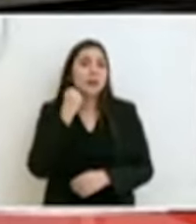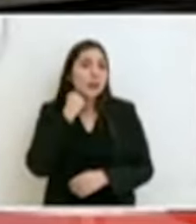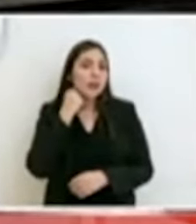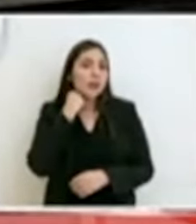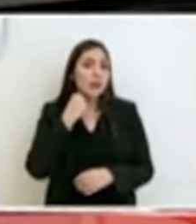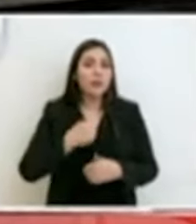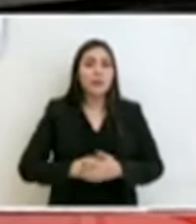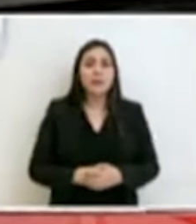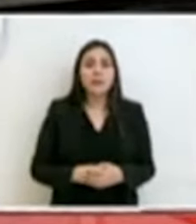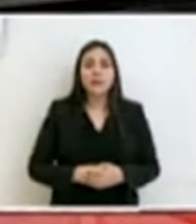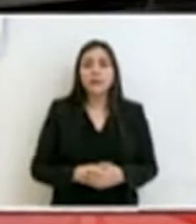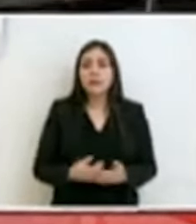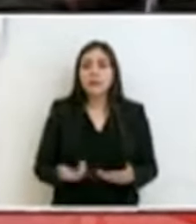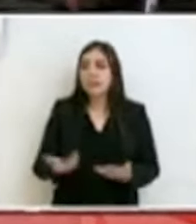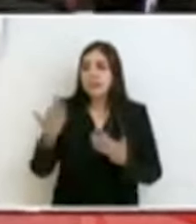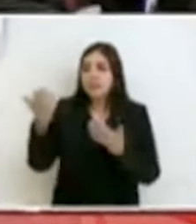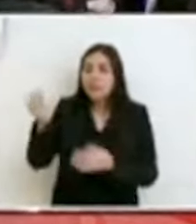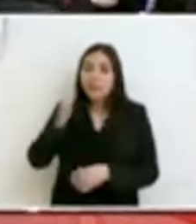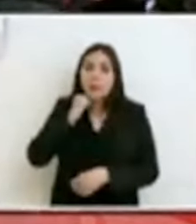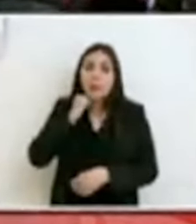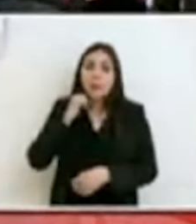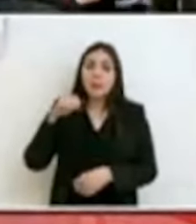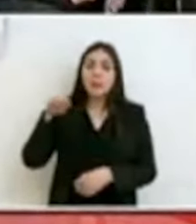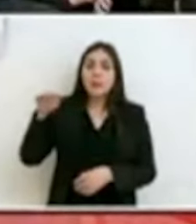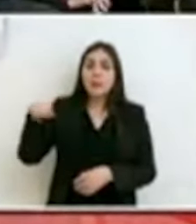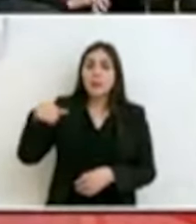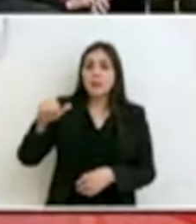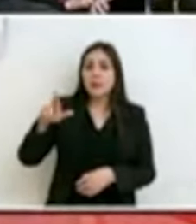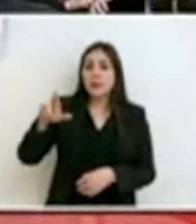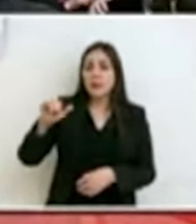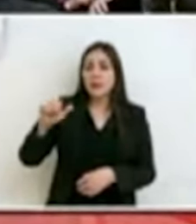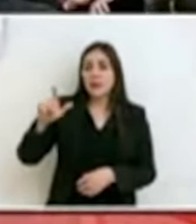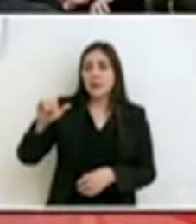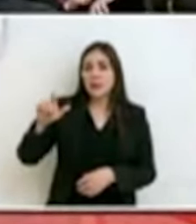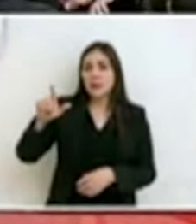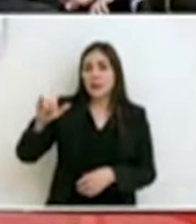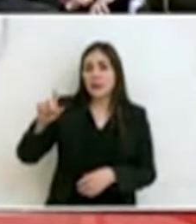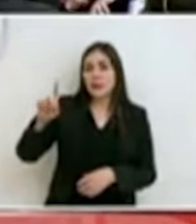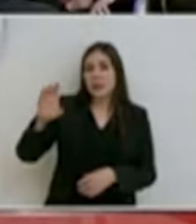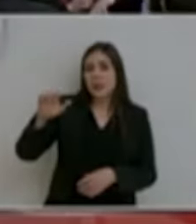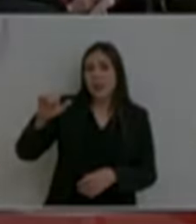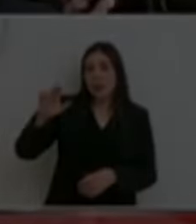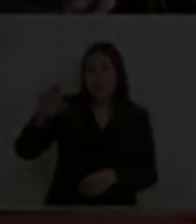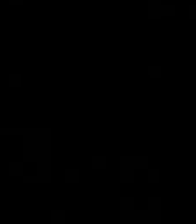terminado falta un su senador! Tiempo, senadora María Lili del Carmen Téllez García.